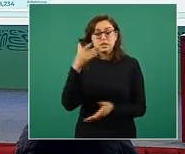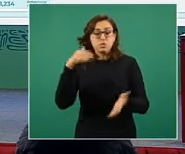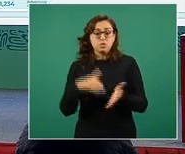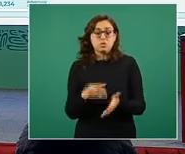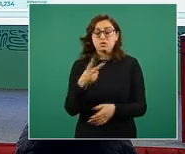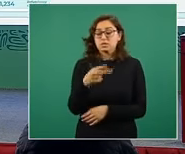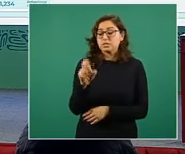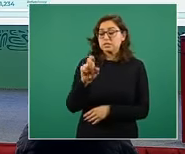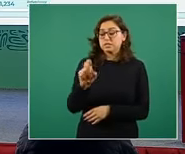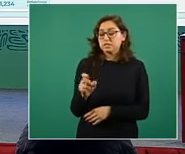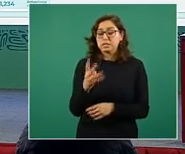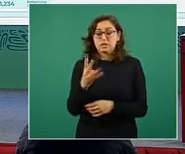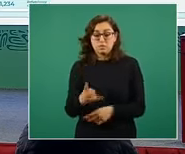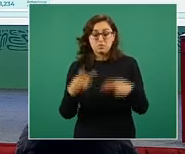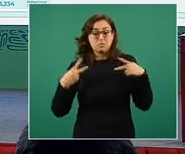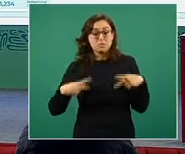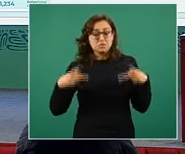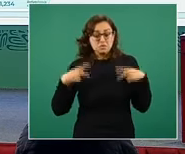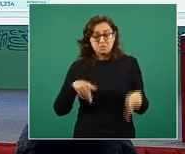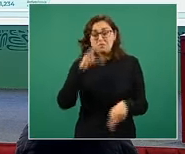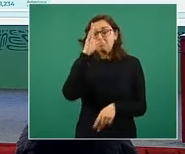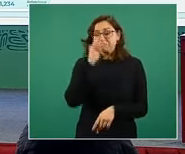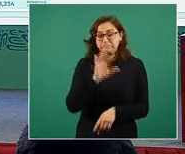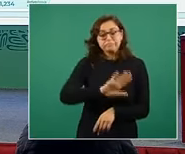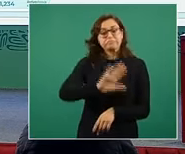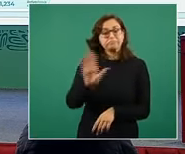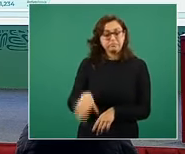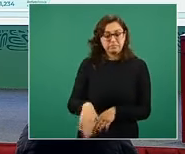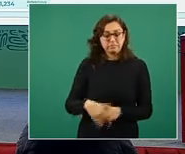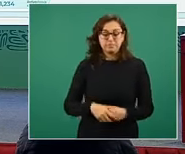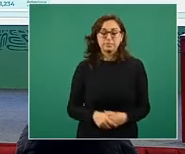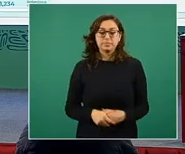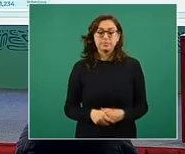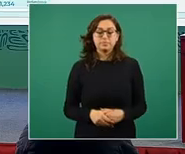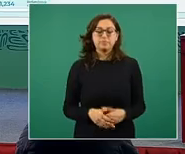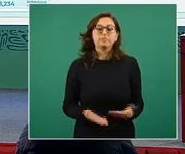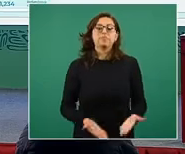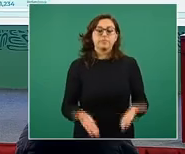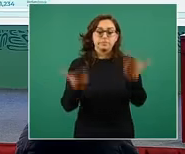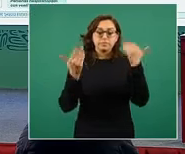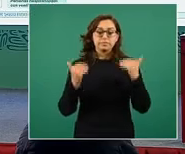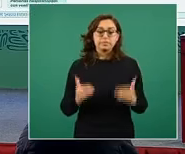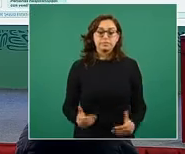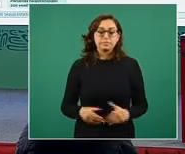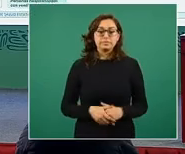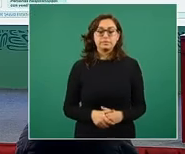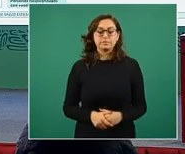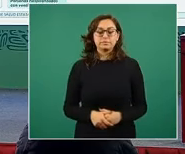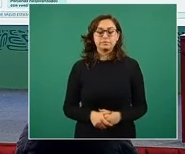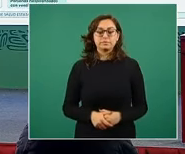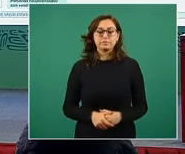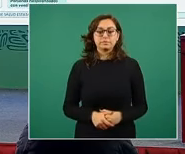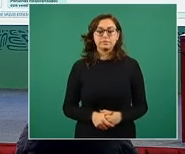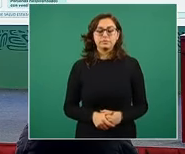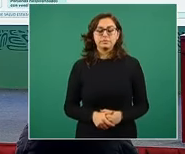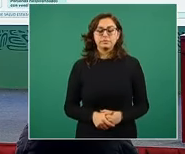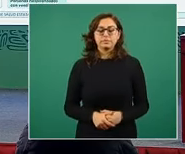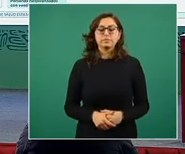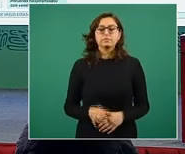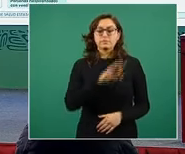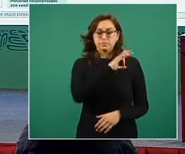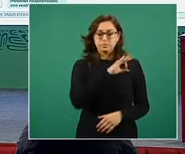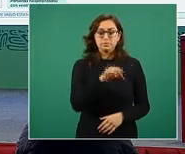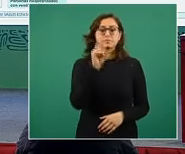171,234 defunciones confirmadas hasta el momento. Veamos la siguiente diapositiva. Vamos a apreciar precisamente el comportamiento de